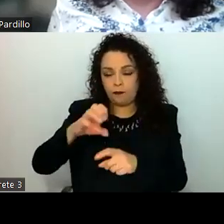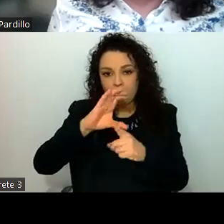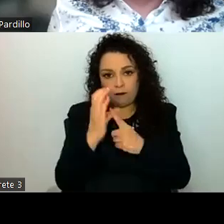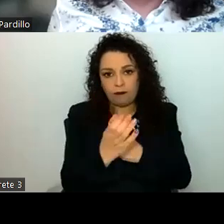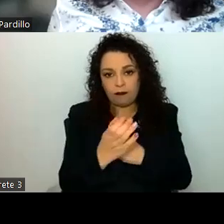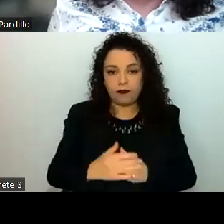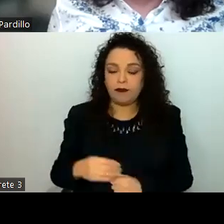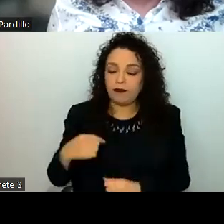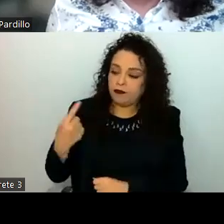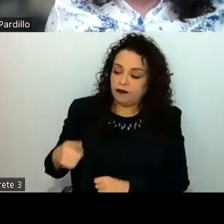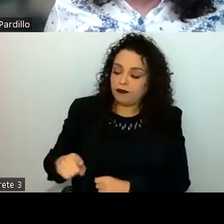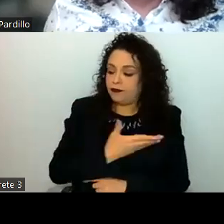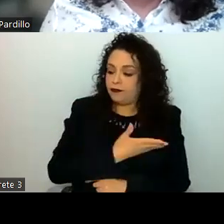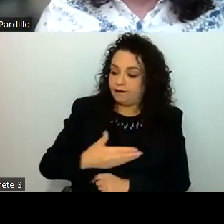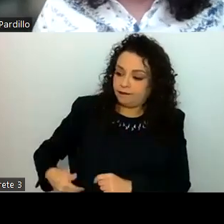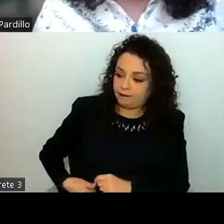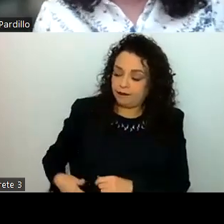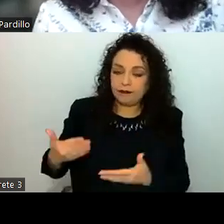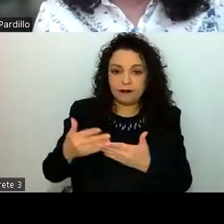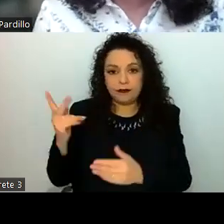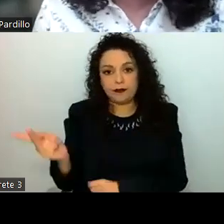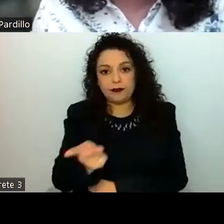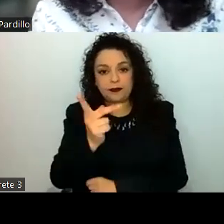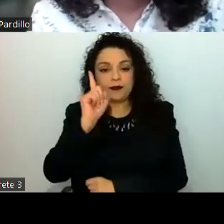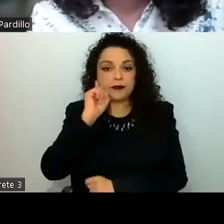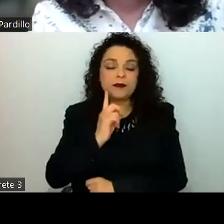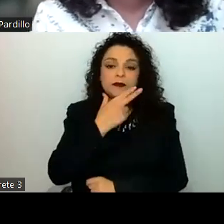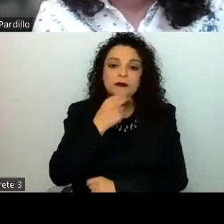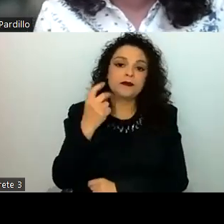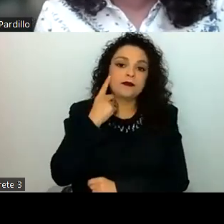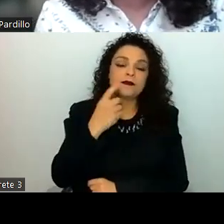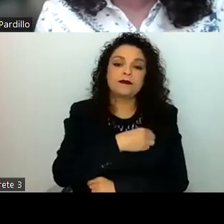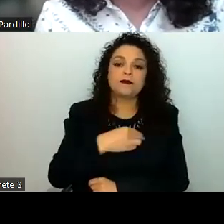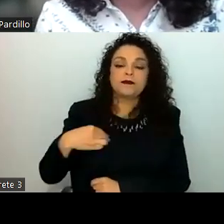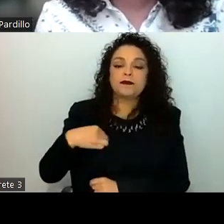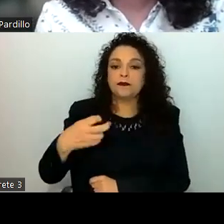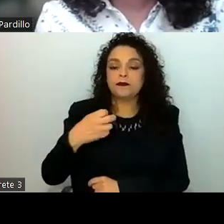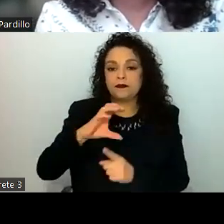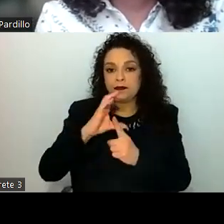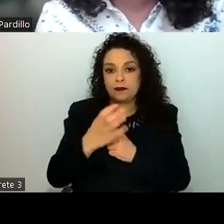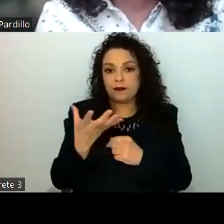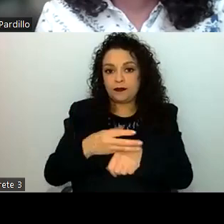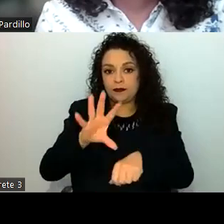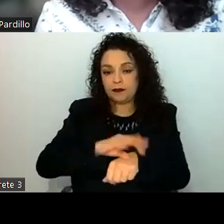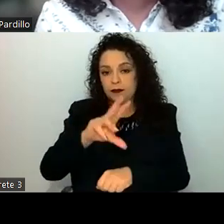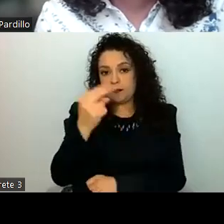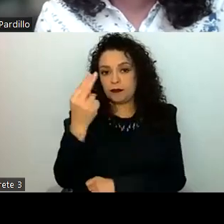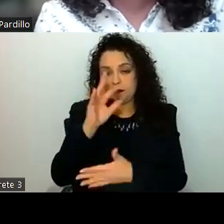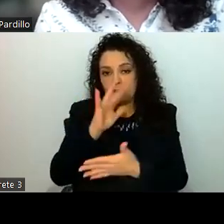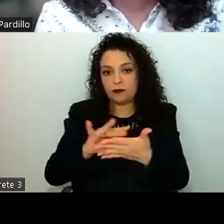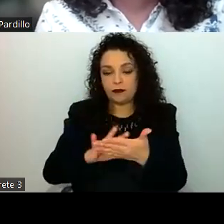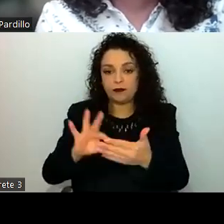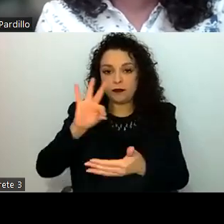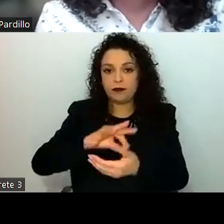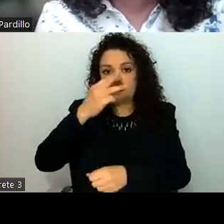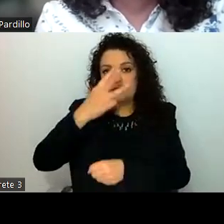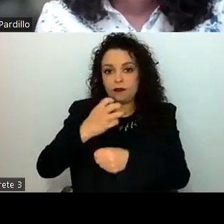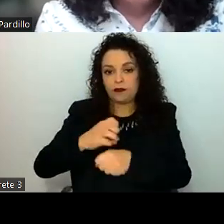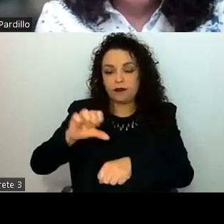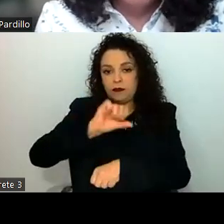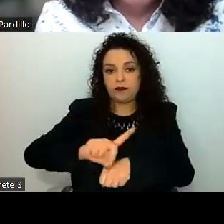Por instrucciones de la presidencia, se consulta a las y los integrantes de esta comisión si es de dispensarse la lectura del punto 3 del orden del